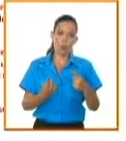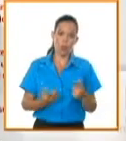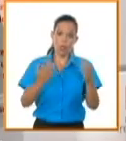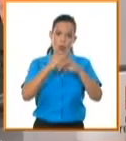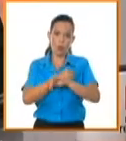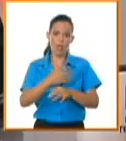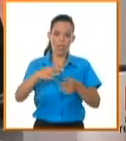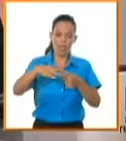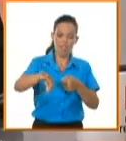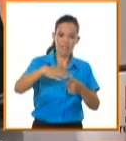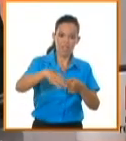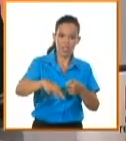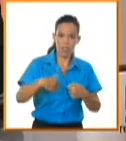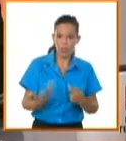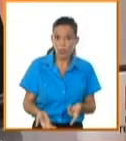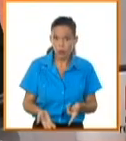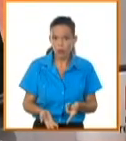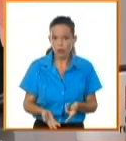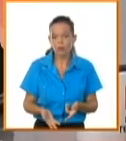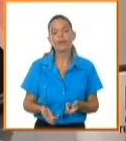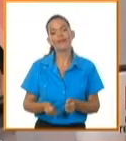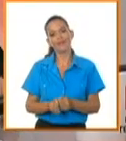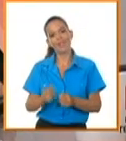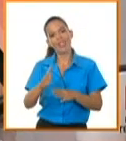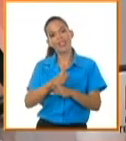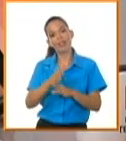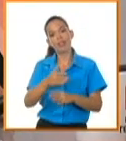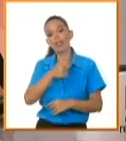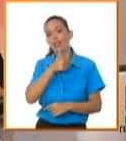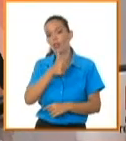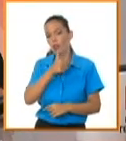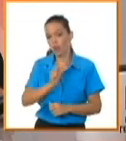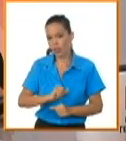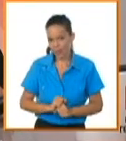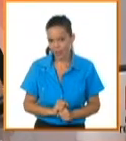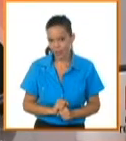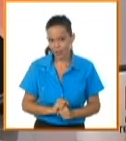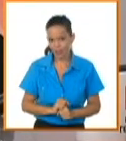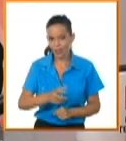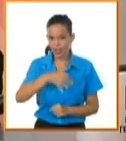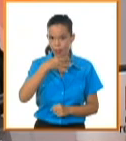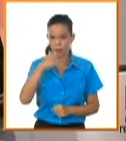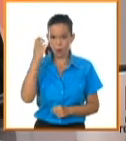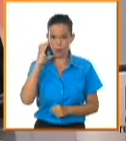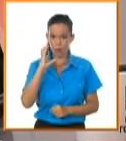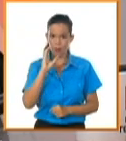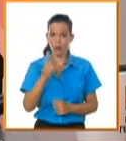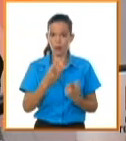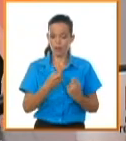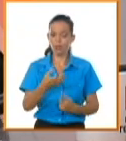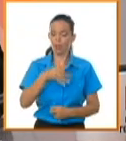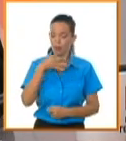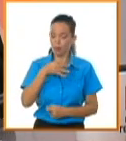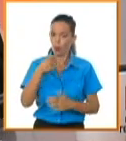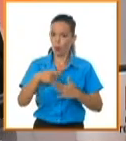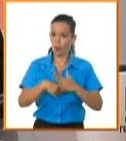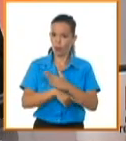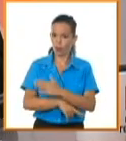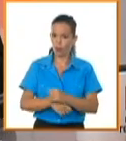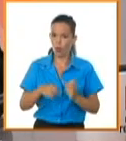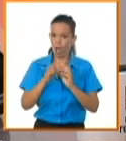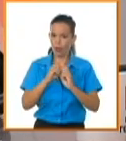hacerse quienes dirigen Estas actividades demandó marrero Cruz que se mostró convencido de que lo que se está haciendo es lo correcto y ese es el camino